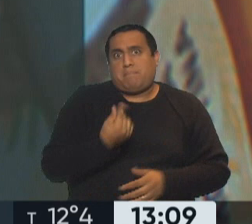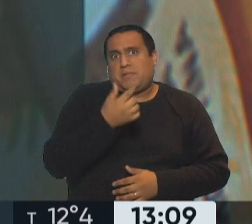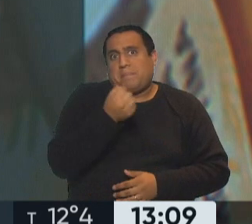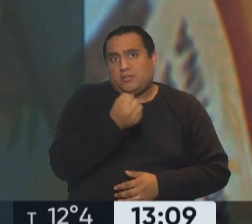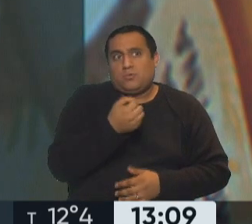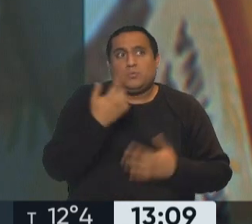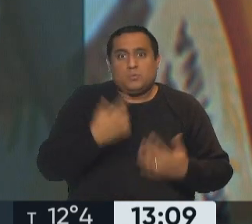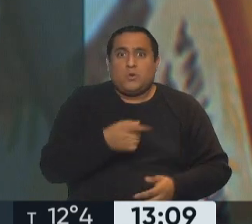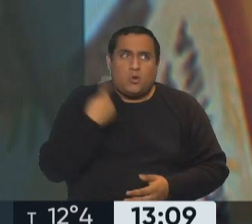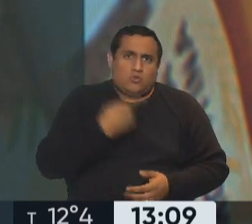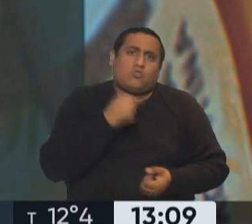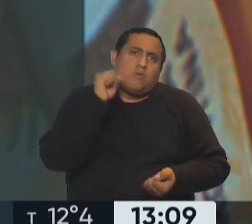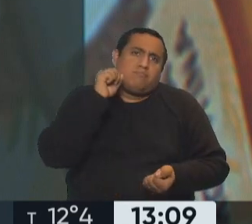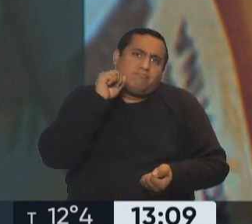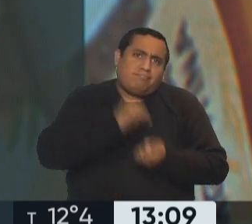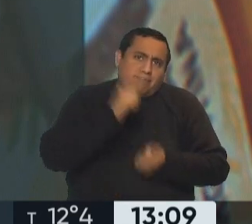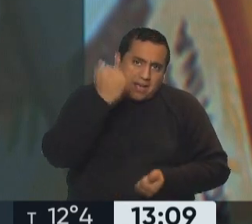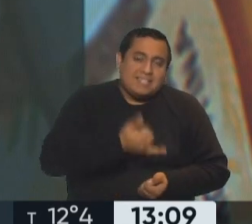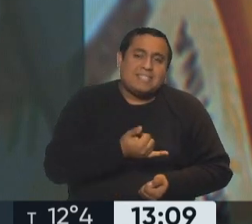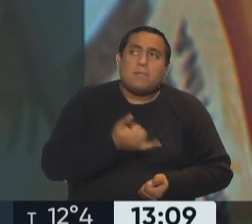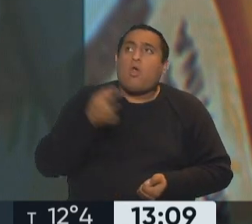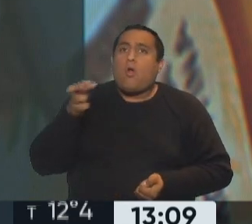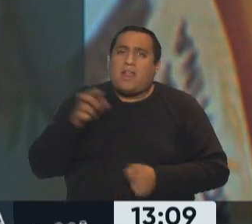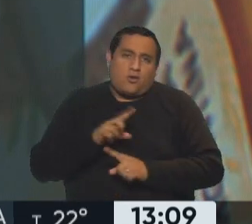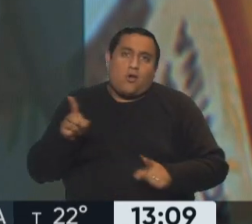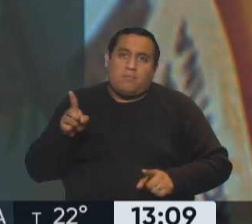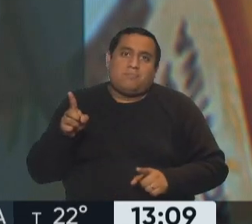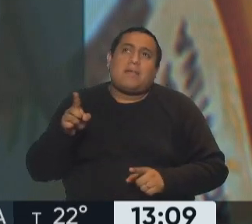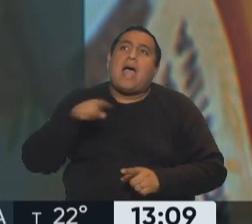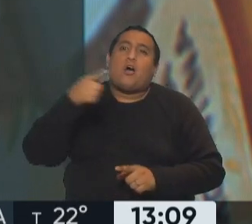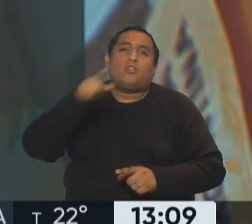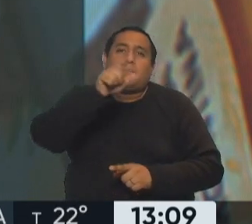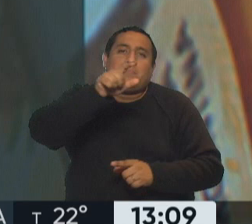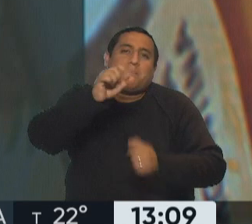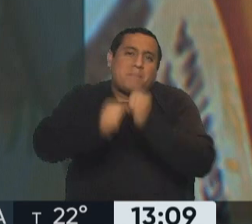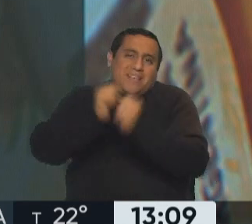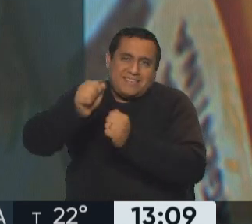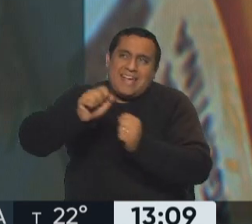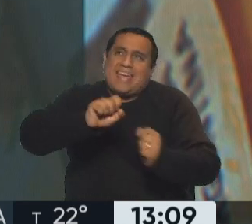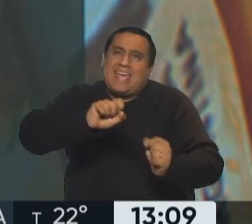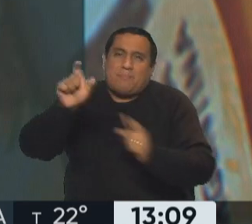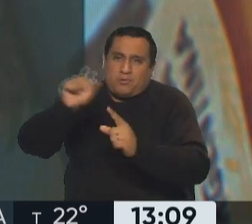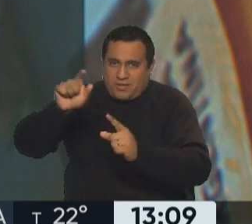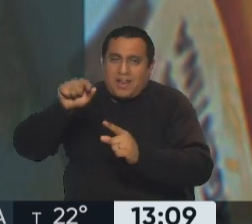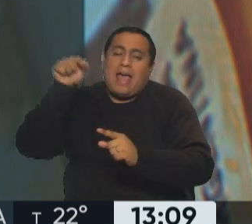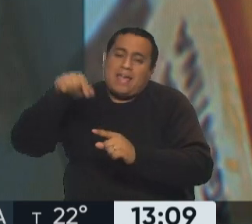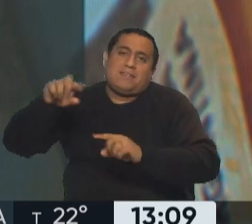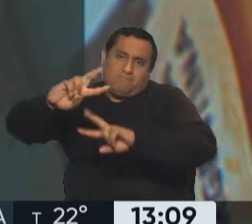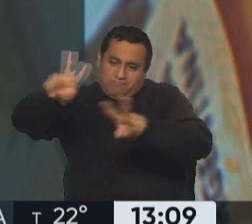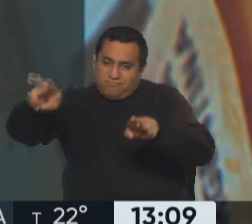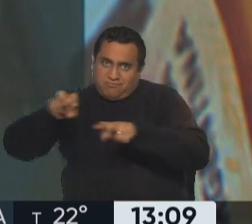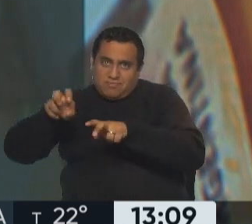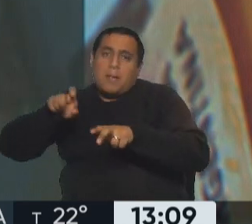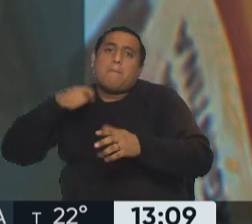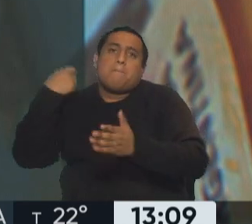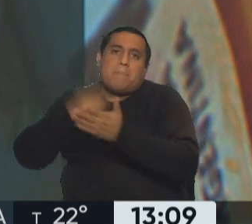nosotros los emitimos, los dólares no. De hecho, se los tenemos que sacar a los exportadores, es decir, lo tienen que liquidar los exportadores y de ahí tenemos que pagar deuda, la situación